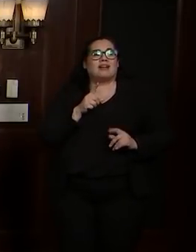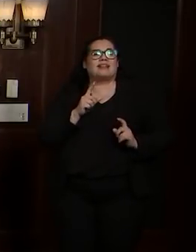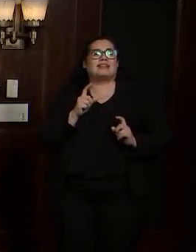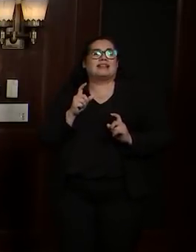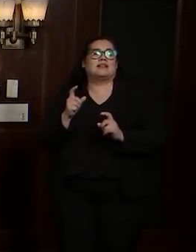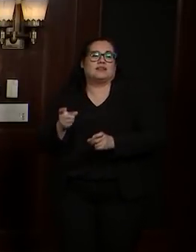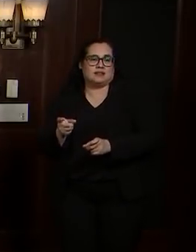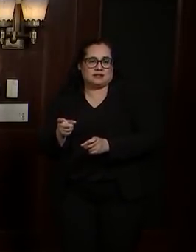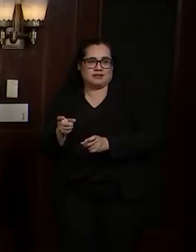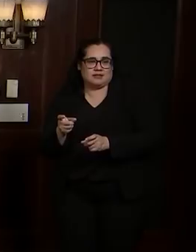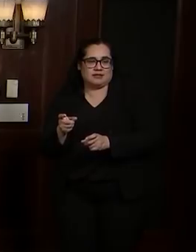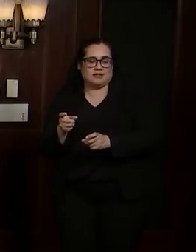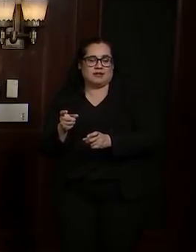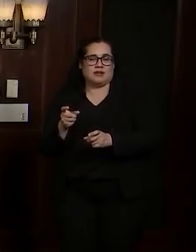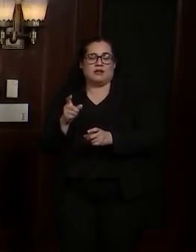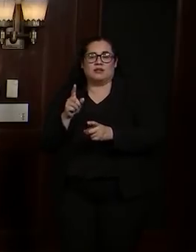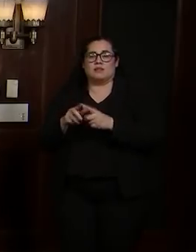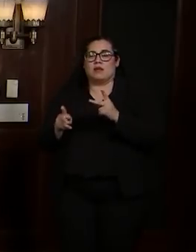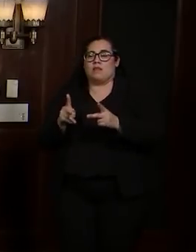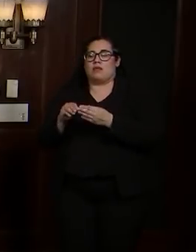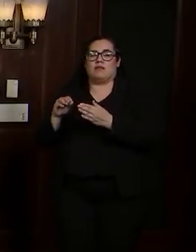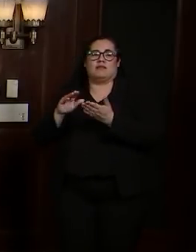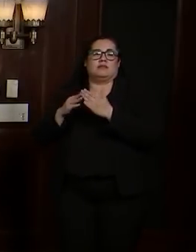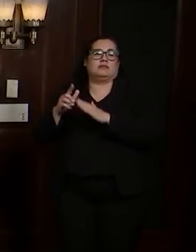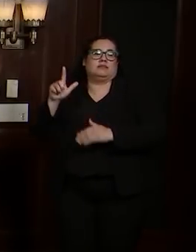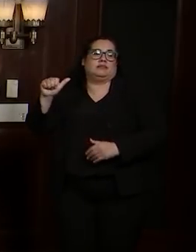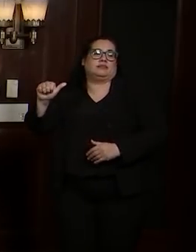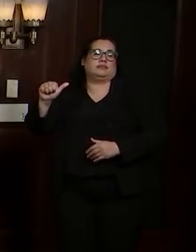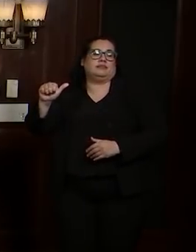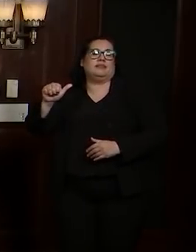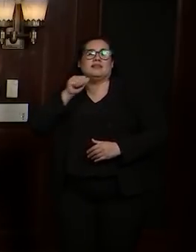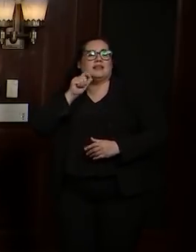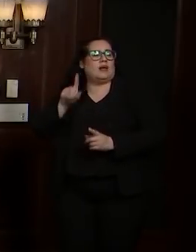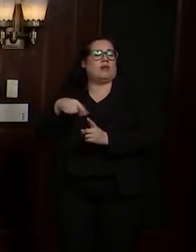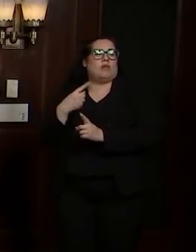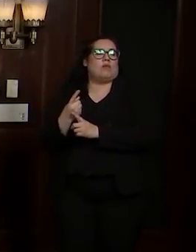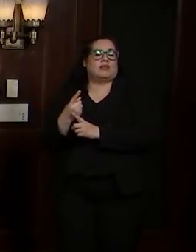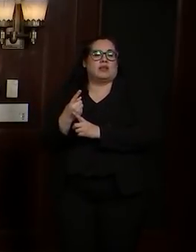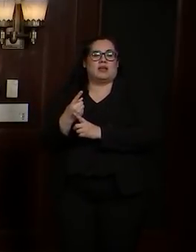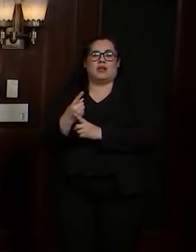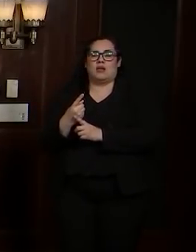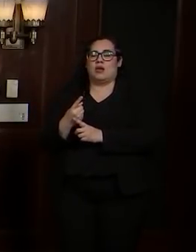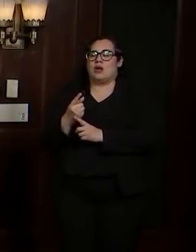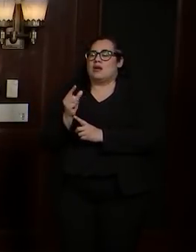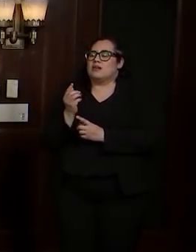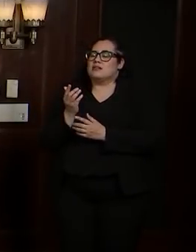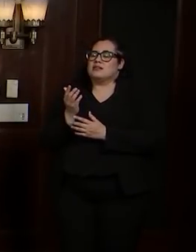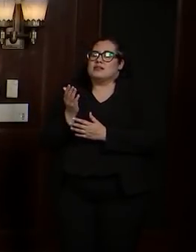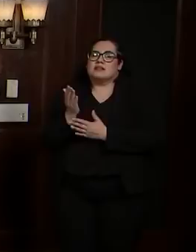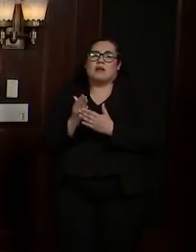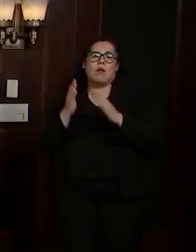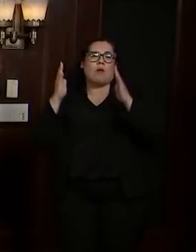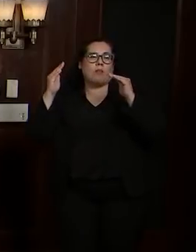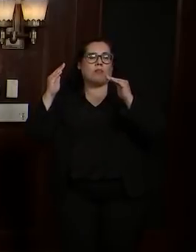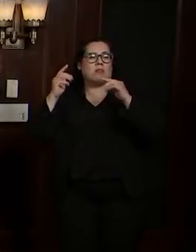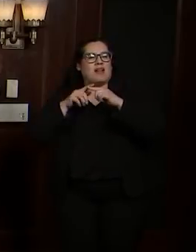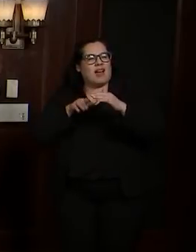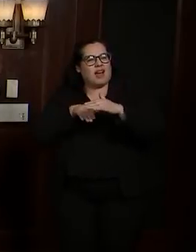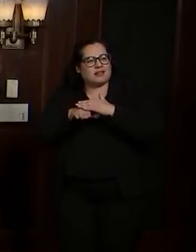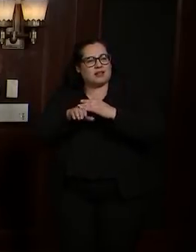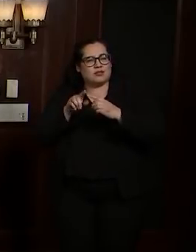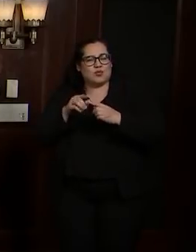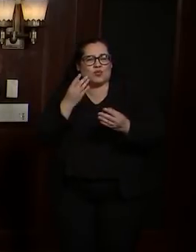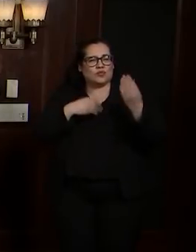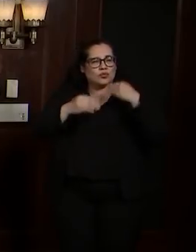dando a la gente de Los Ángeles no solamente una poca de esperanza, pero acceso a